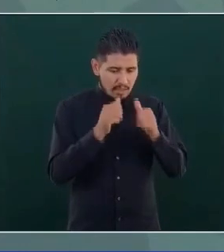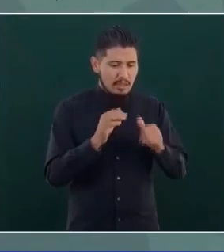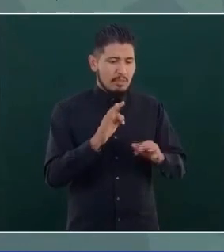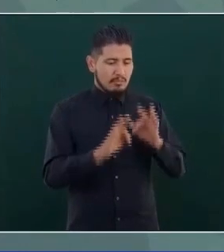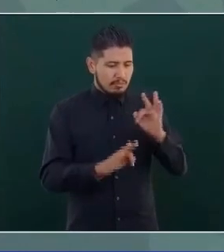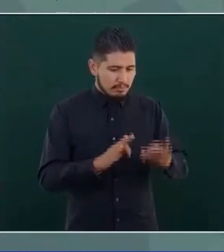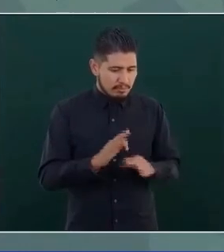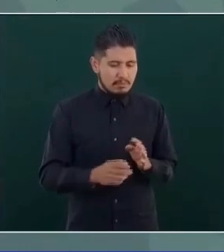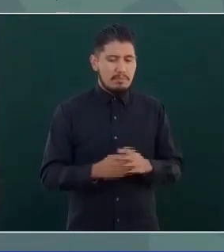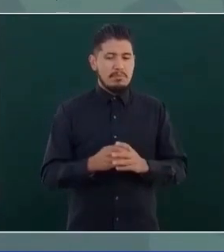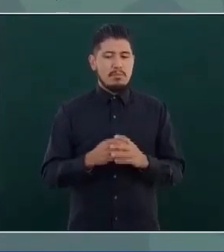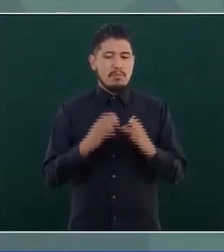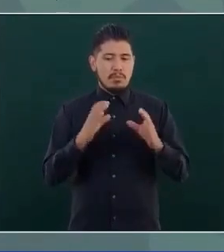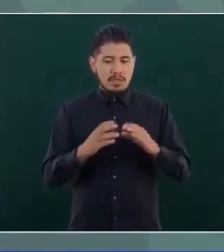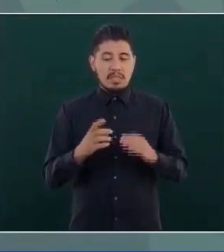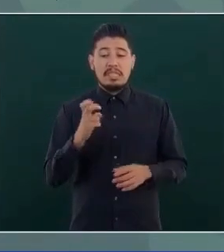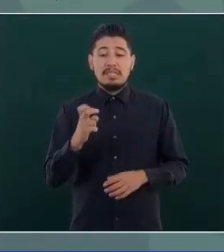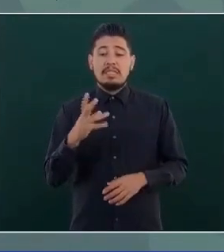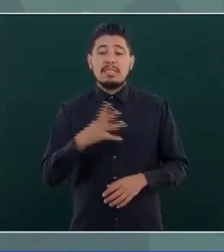Eso tiene que ver